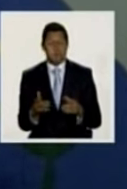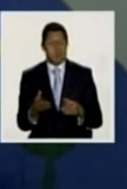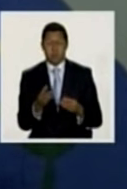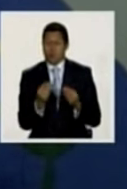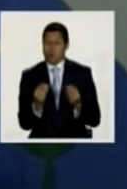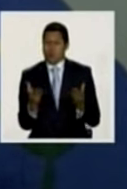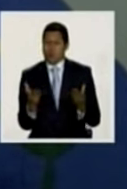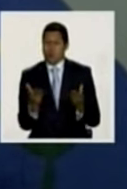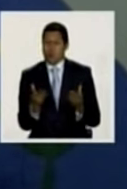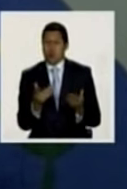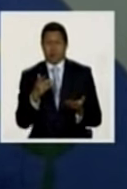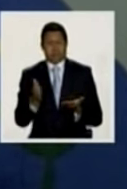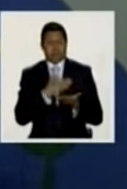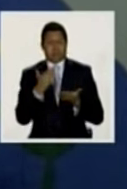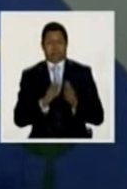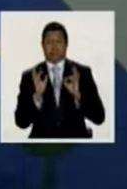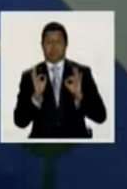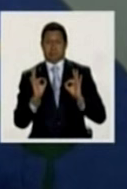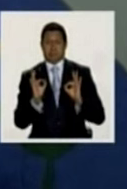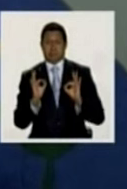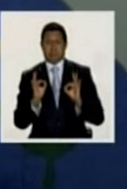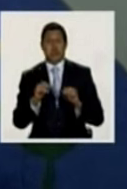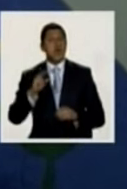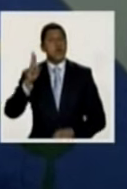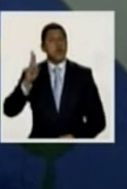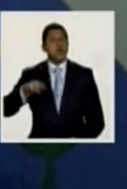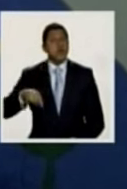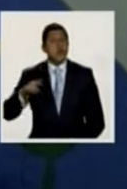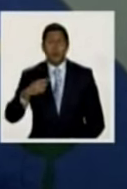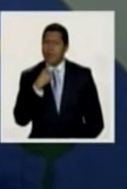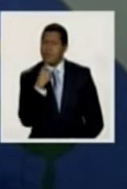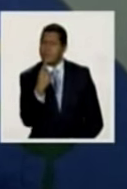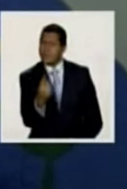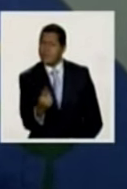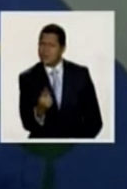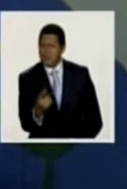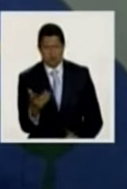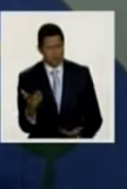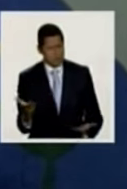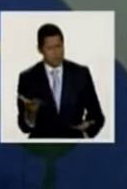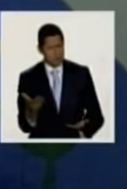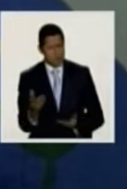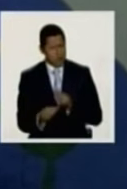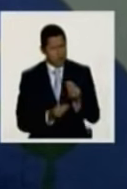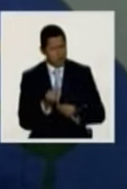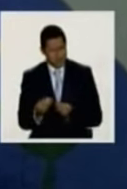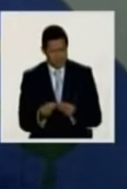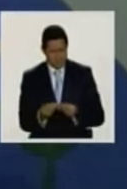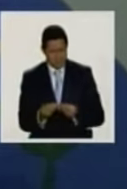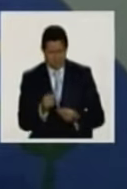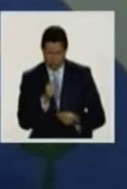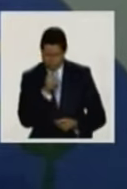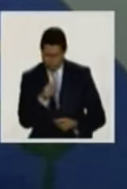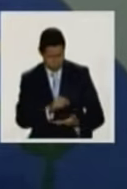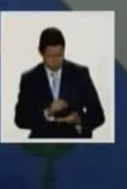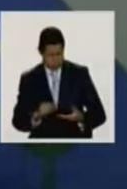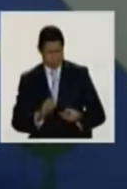gran literato. Y él nunca te decía, oye, ¿por qué Luis? Pues ya te